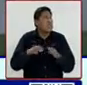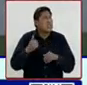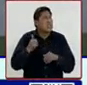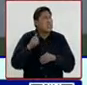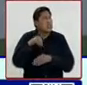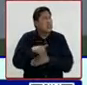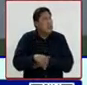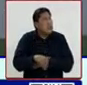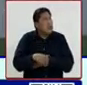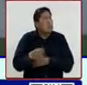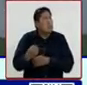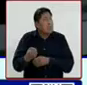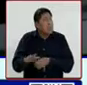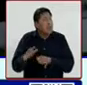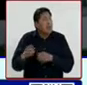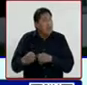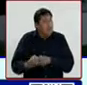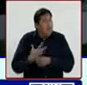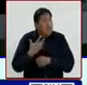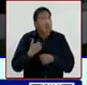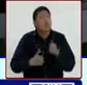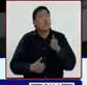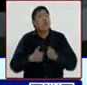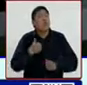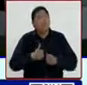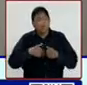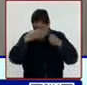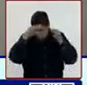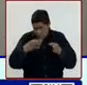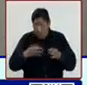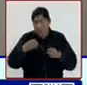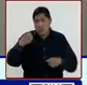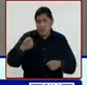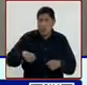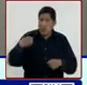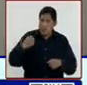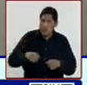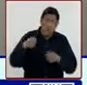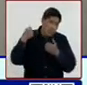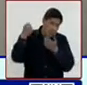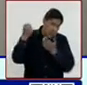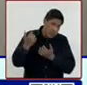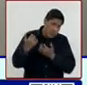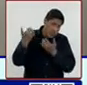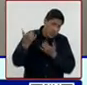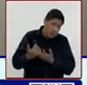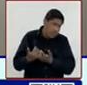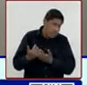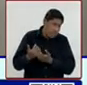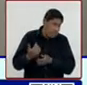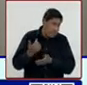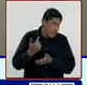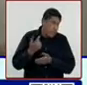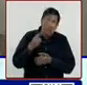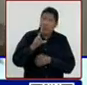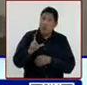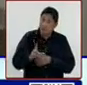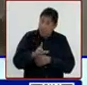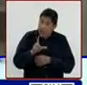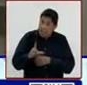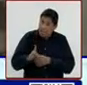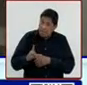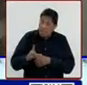la noche ya tengamos cuál es la decisión del juez. Y bueno, se espere también que el día